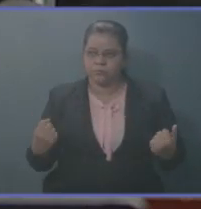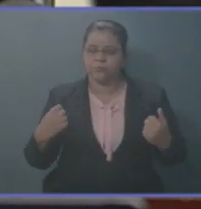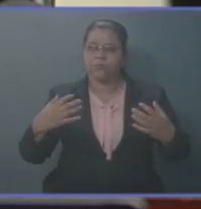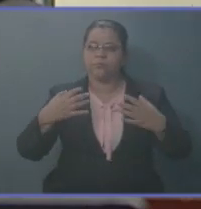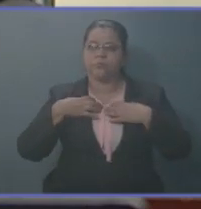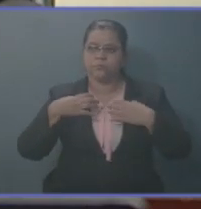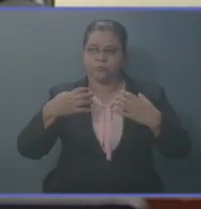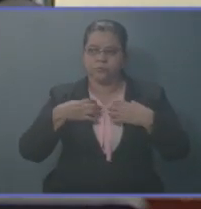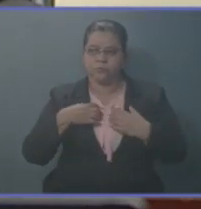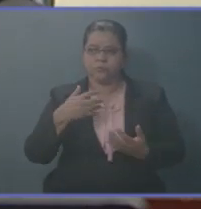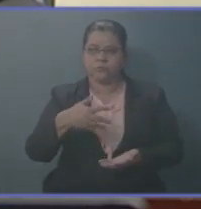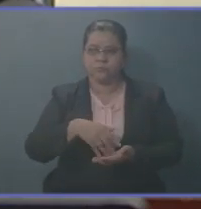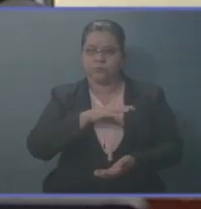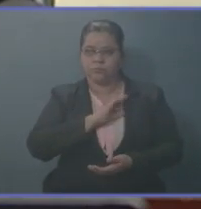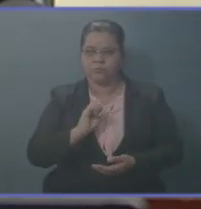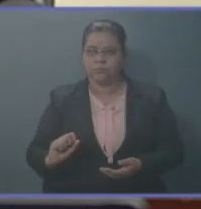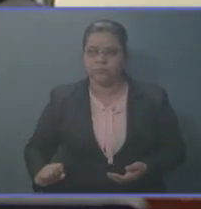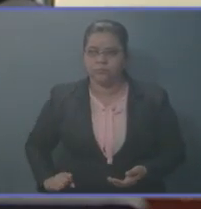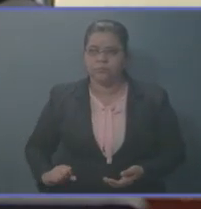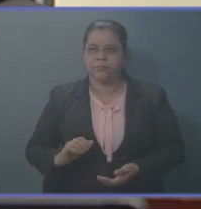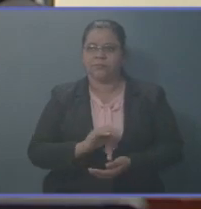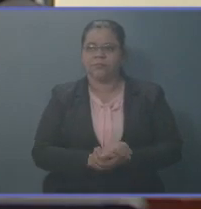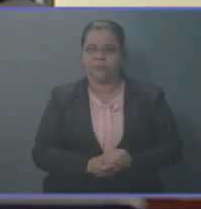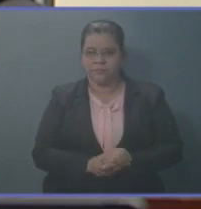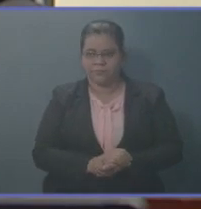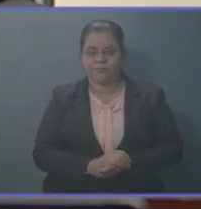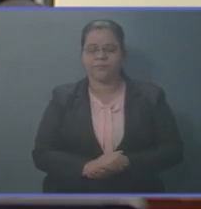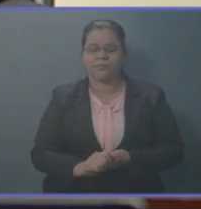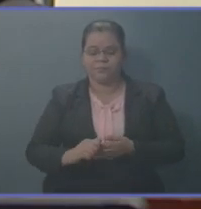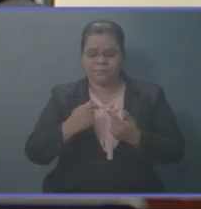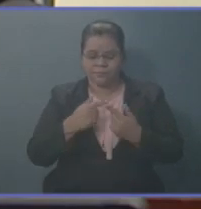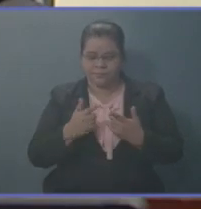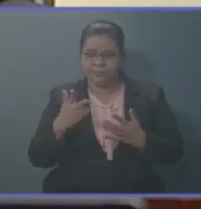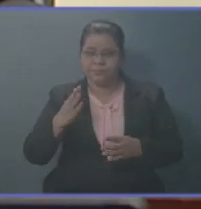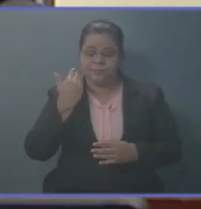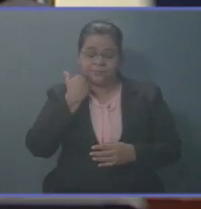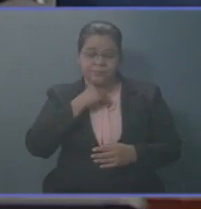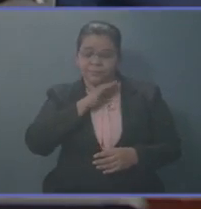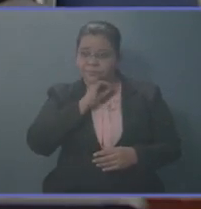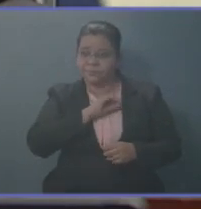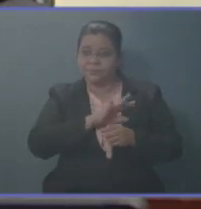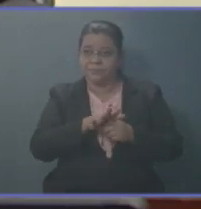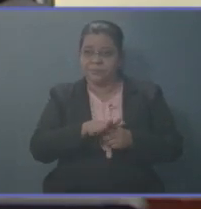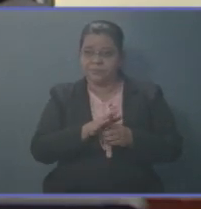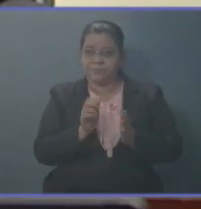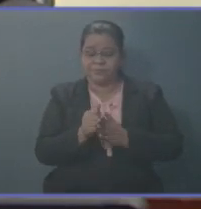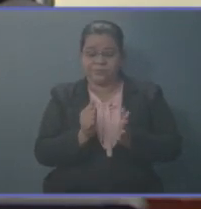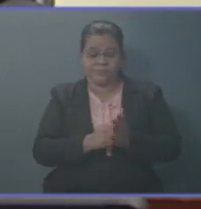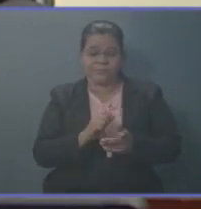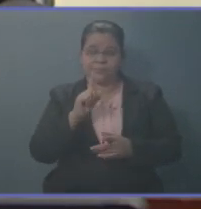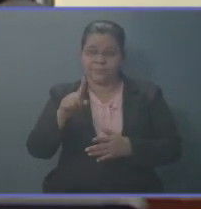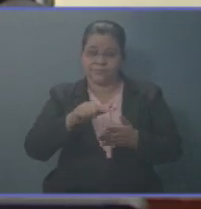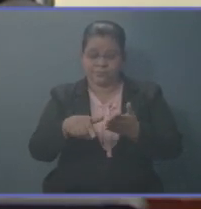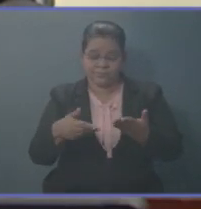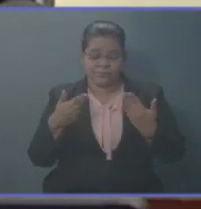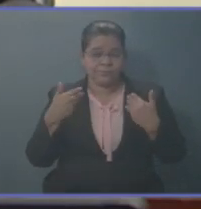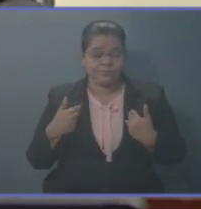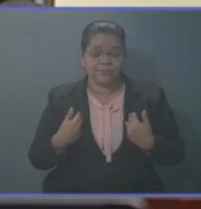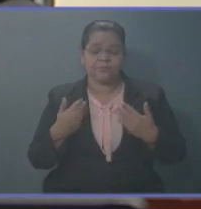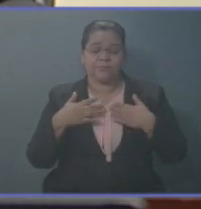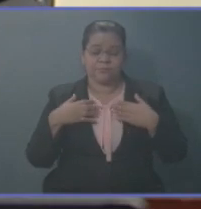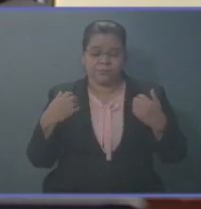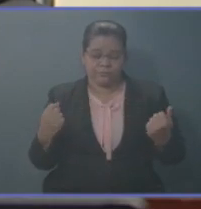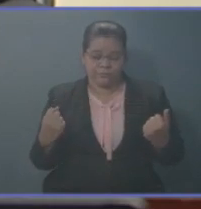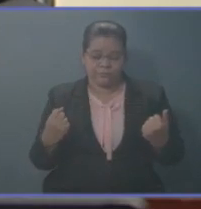la población salvadoreña en el marco de la emergencia por la pandemia COVID-19. Artículo 1. De derechos y garantías en el ámbito de